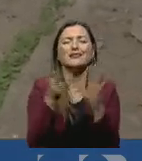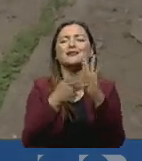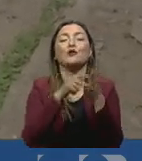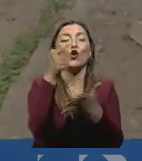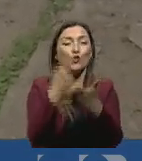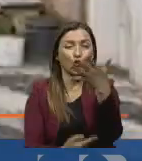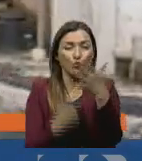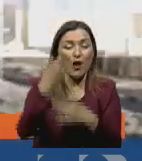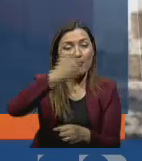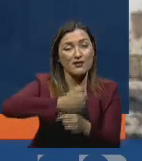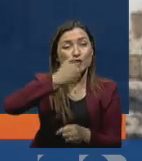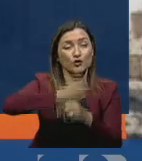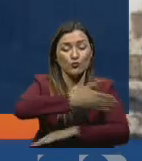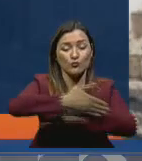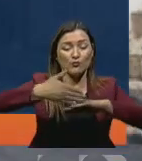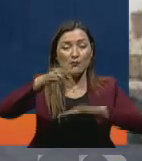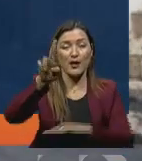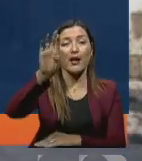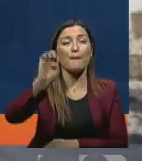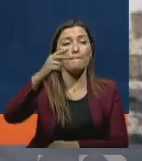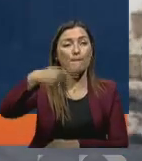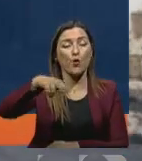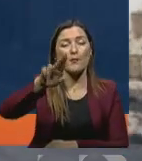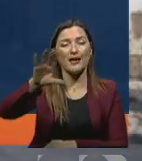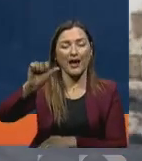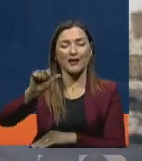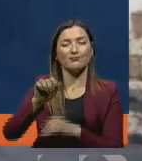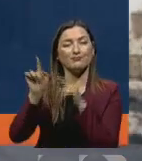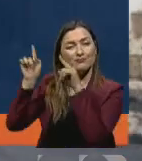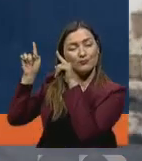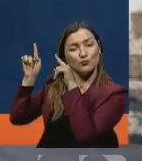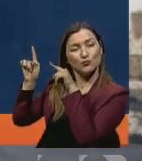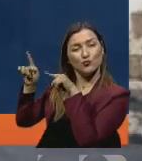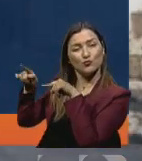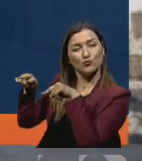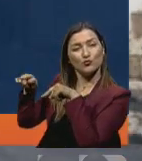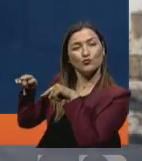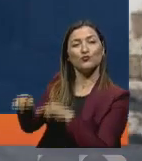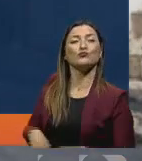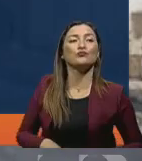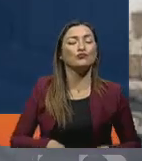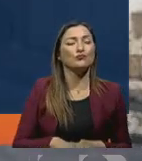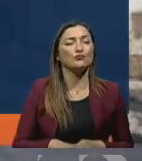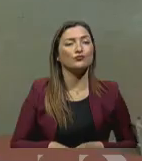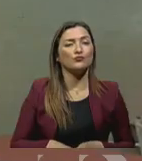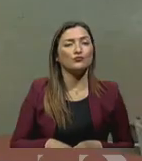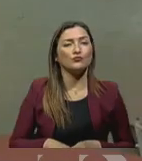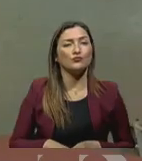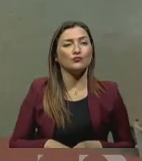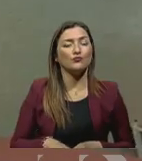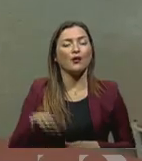trabajos paralelos en la avenida República Tomás de berlanga Japón Corea y la avenida de Los Conquistadores